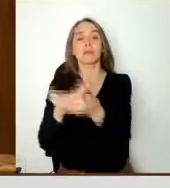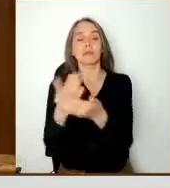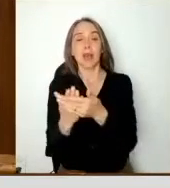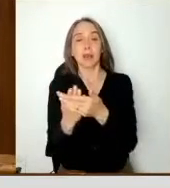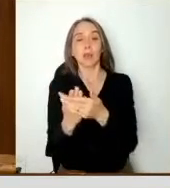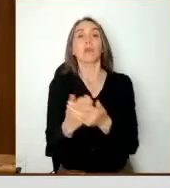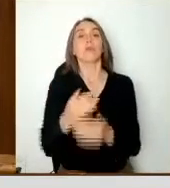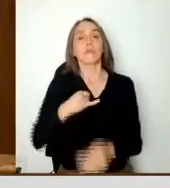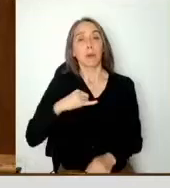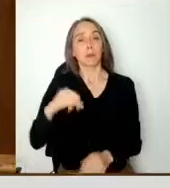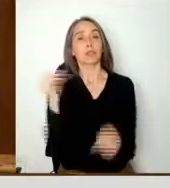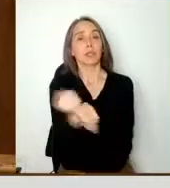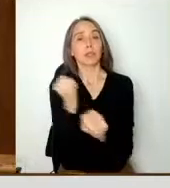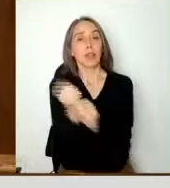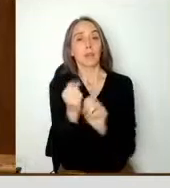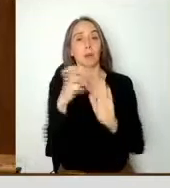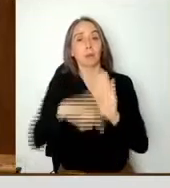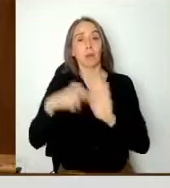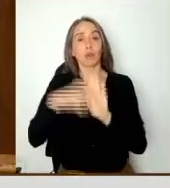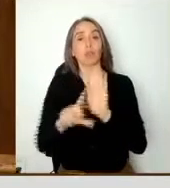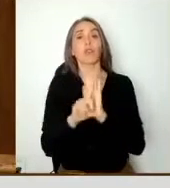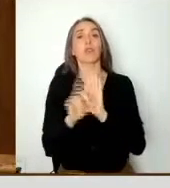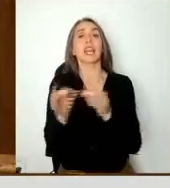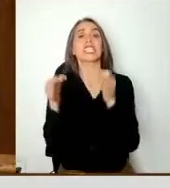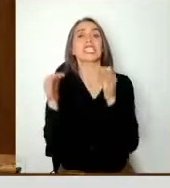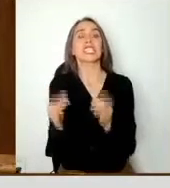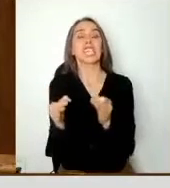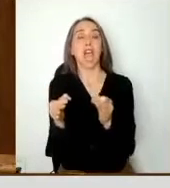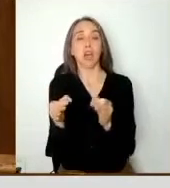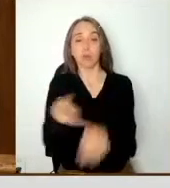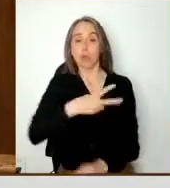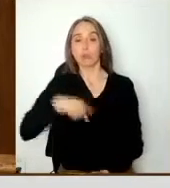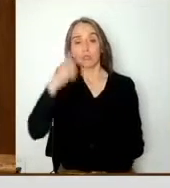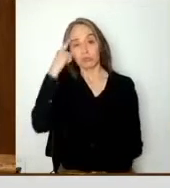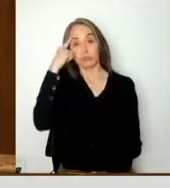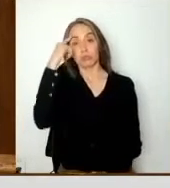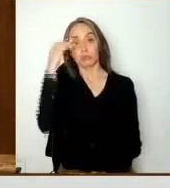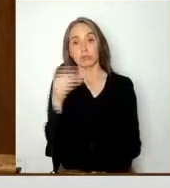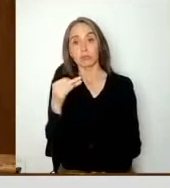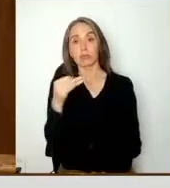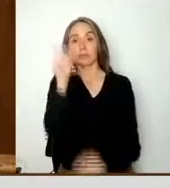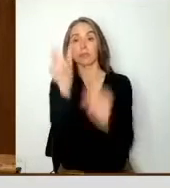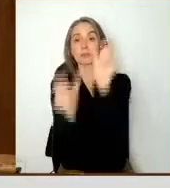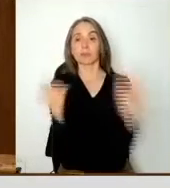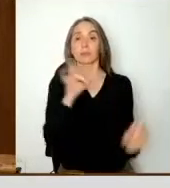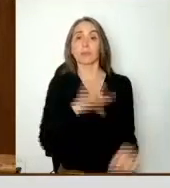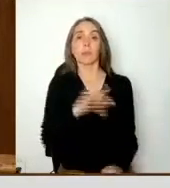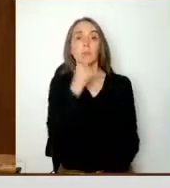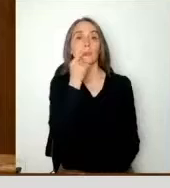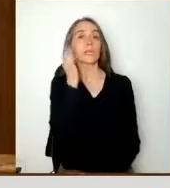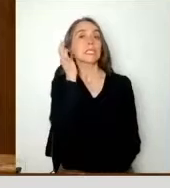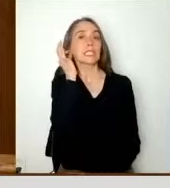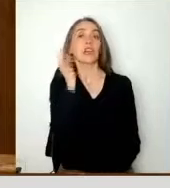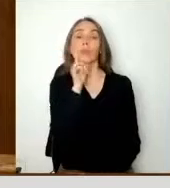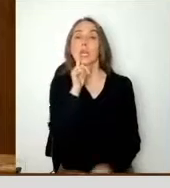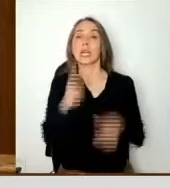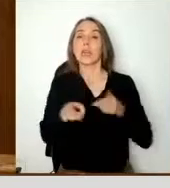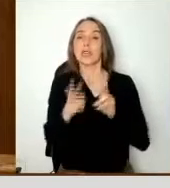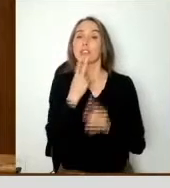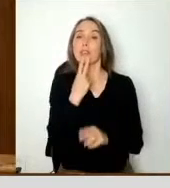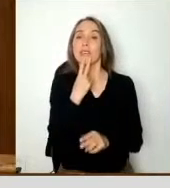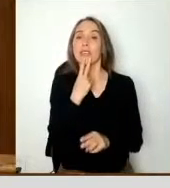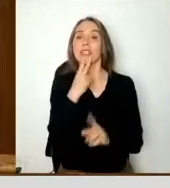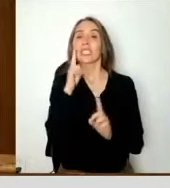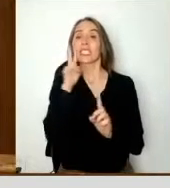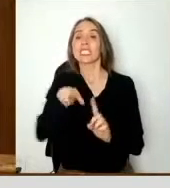trabajando una agenda de seguridad, porque tenemos la convicción de que las chilenas y chilenos tenemos derecho a vivir una vida libre de